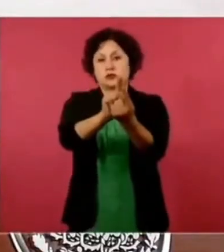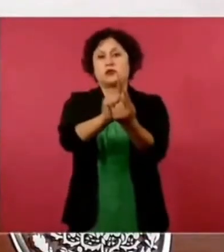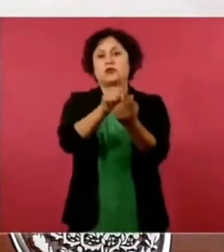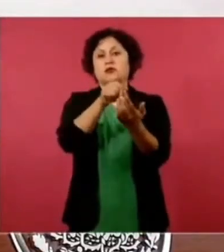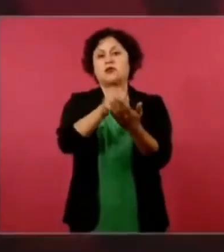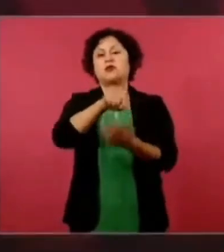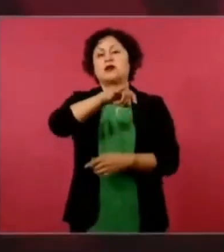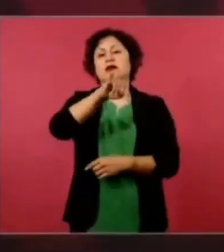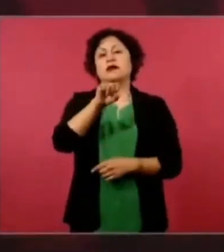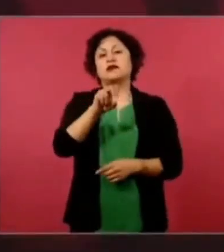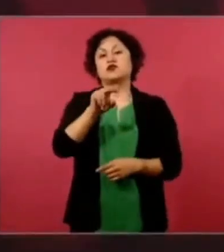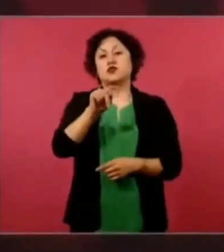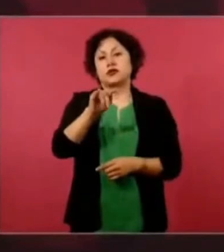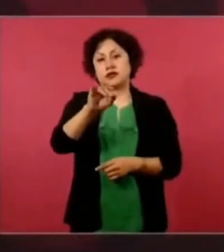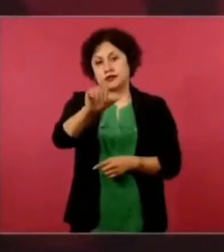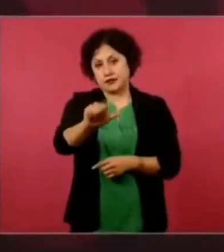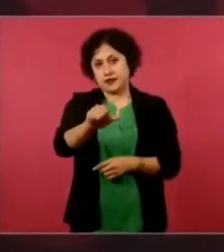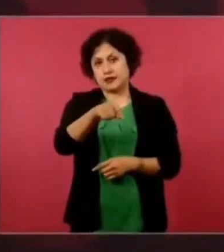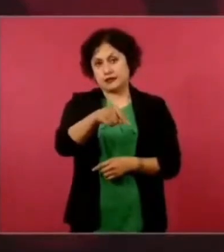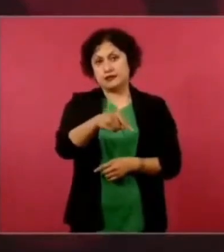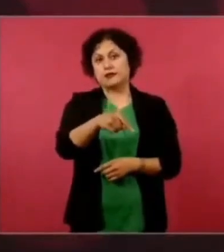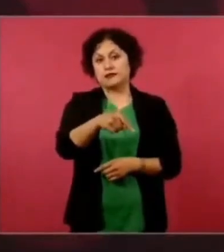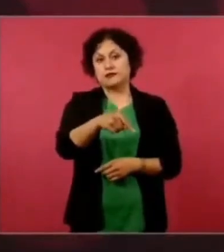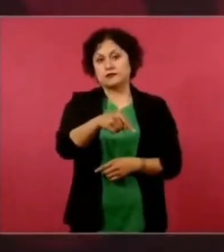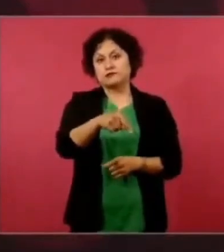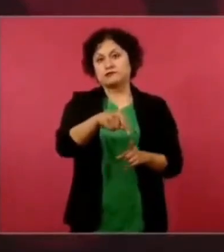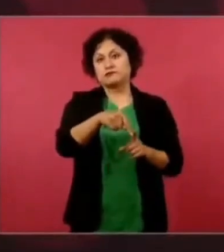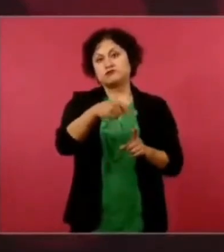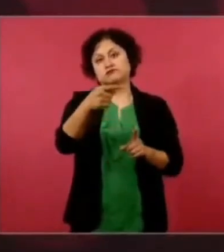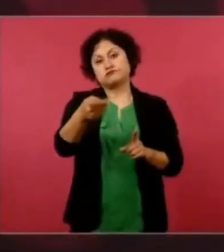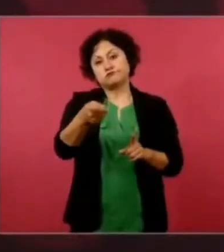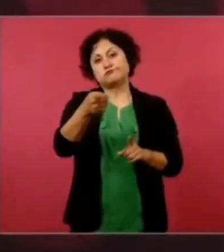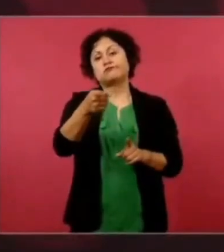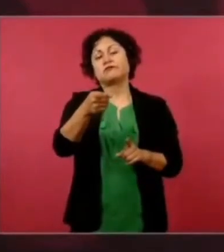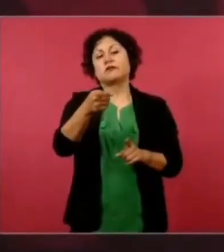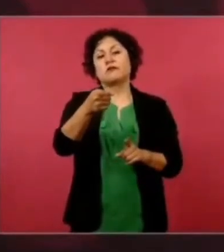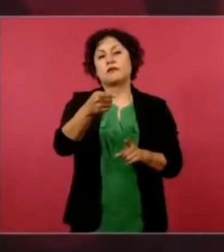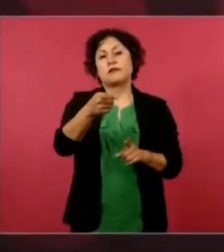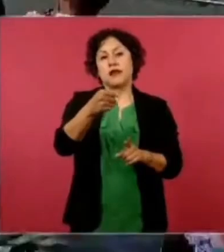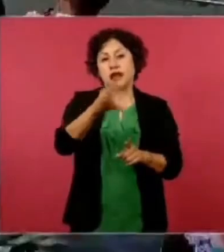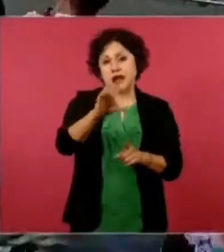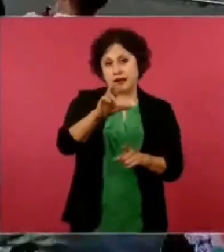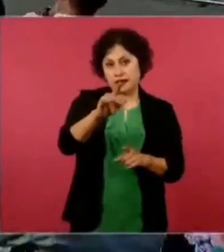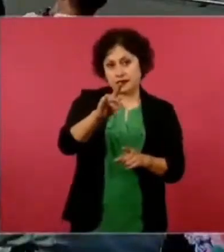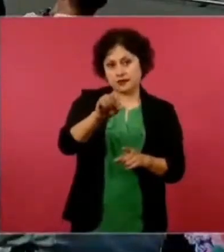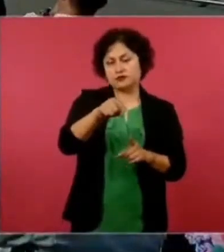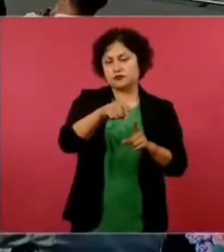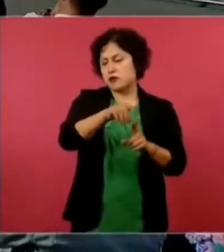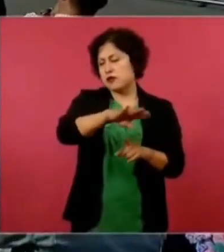el padre Carlitos, que ya falleció, pero yo creo que